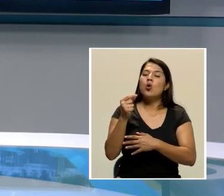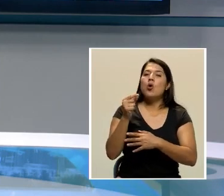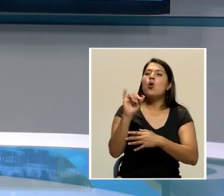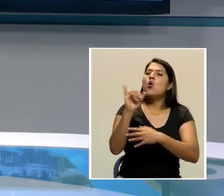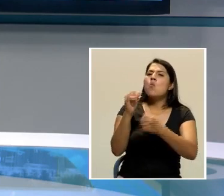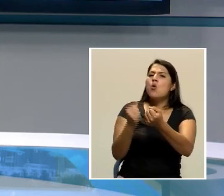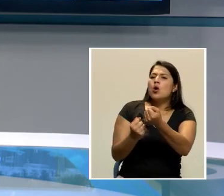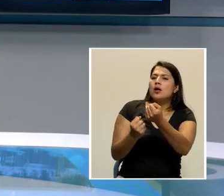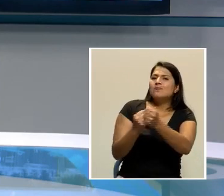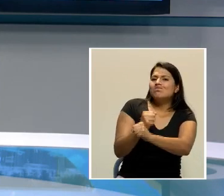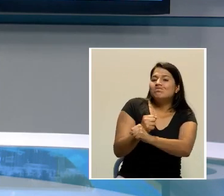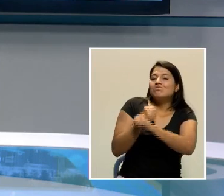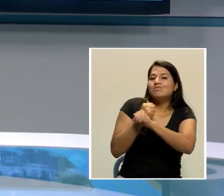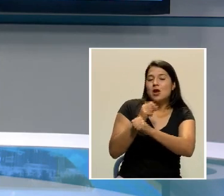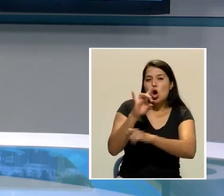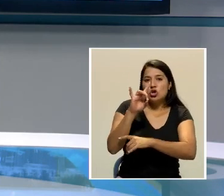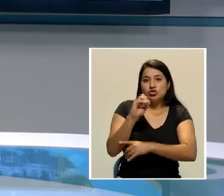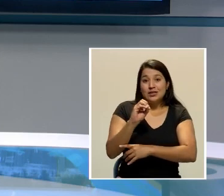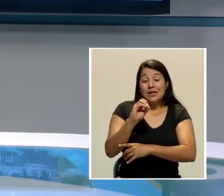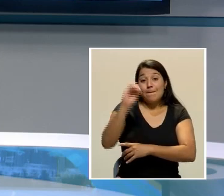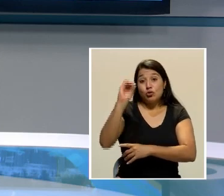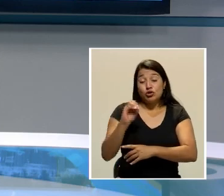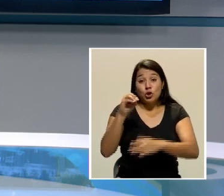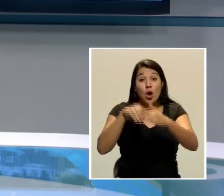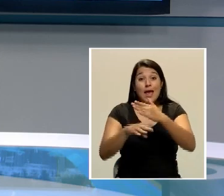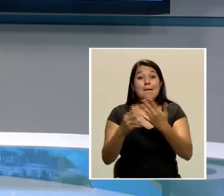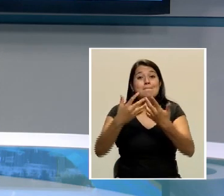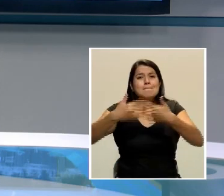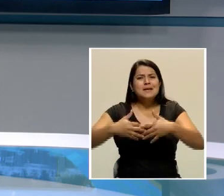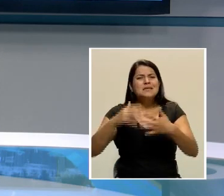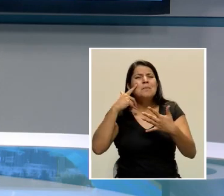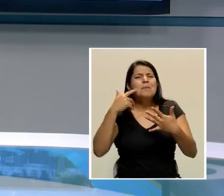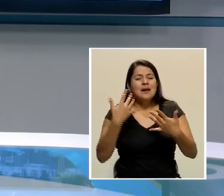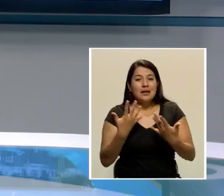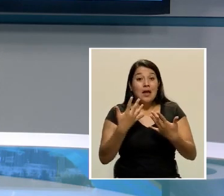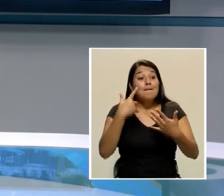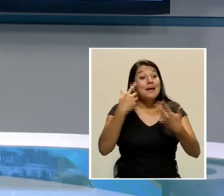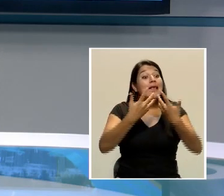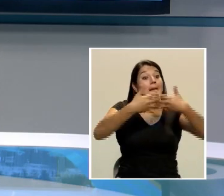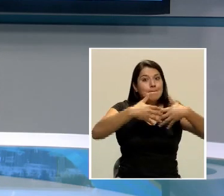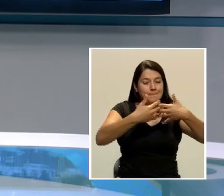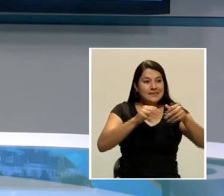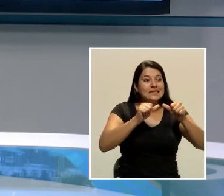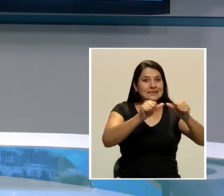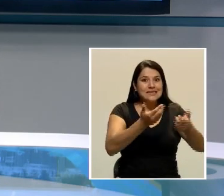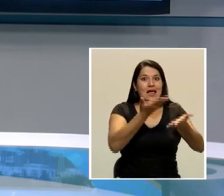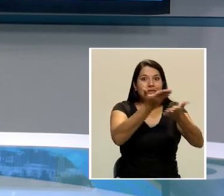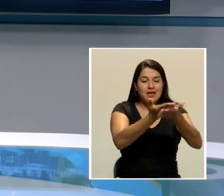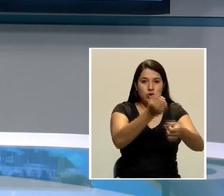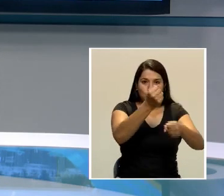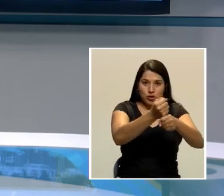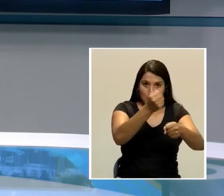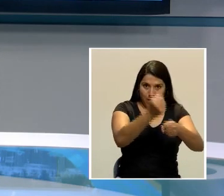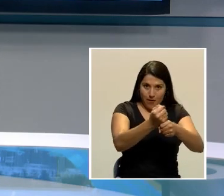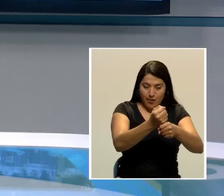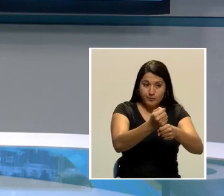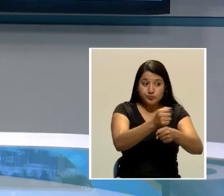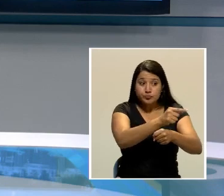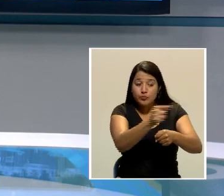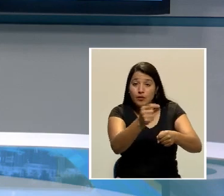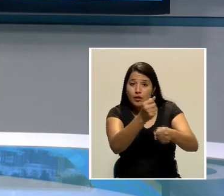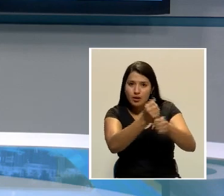80% en créditos para que las empresas mantengan a sus empleados. Este plan se financia con